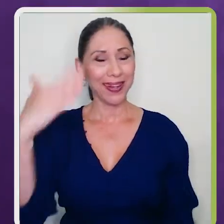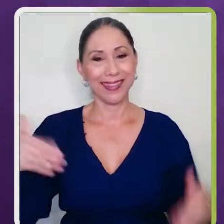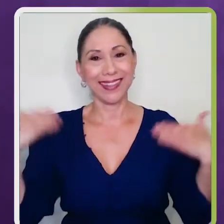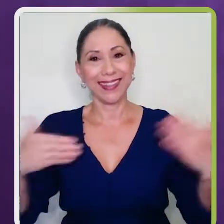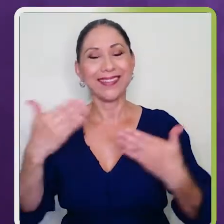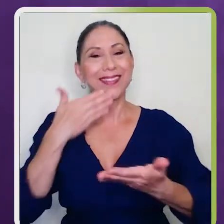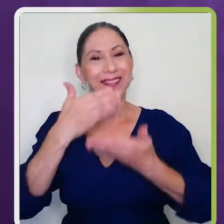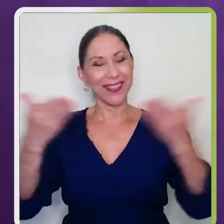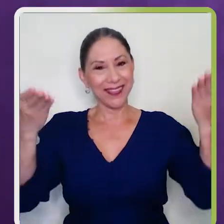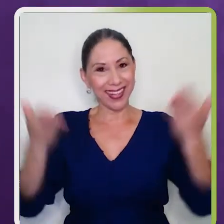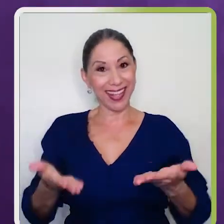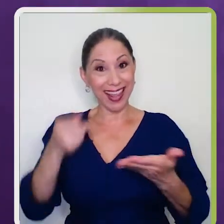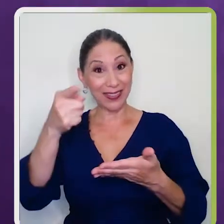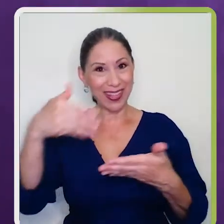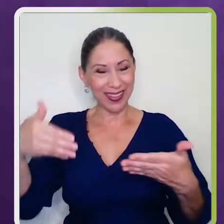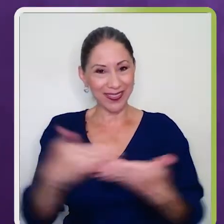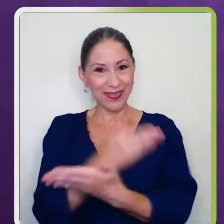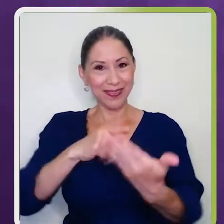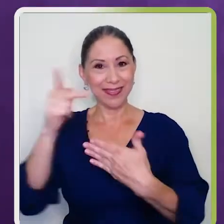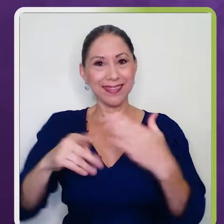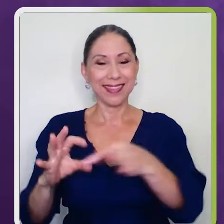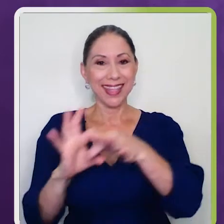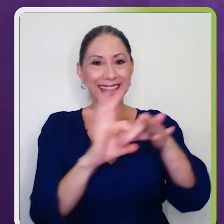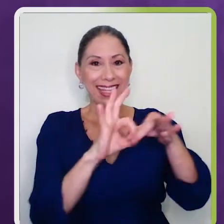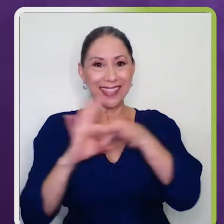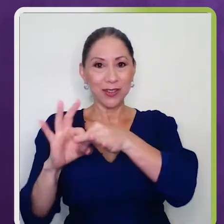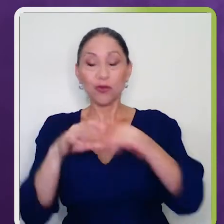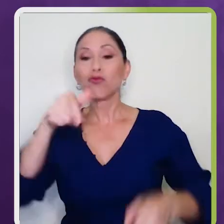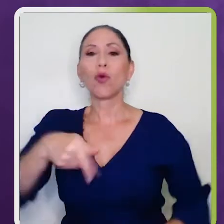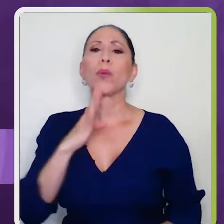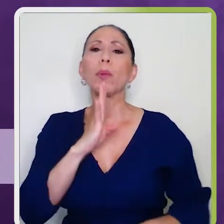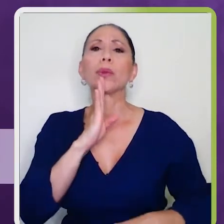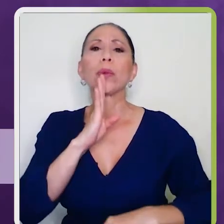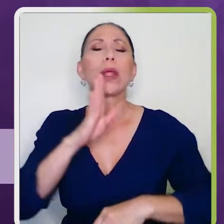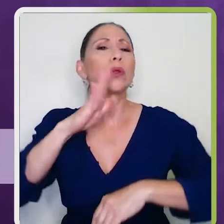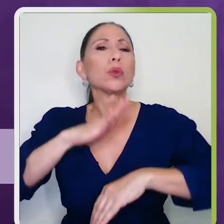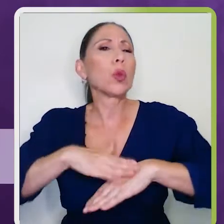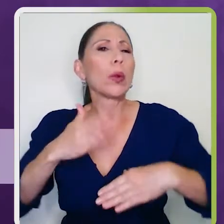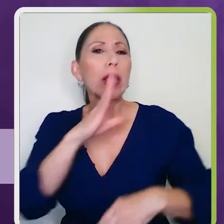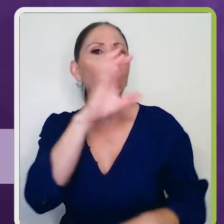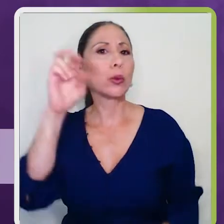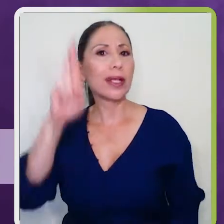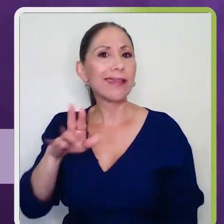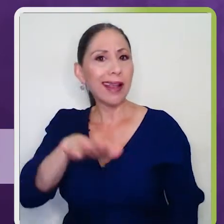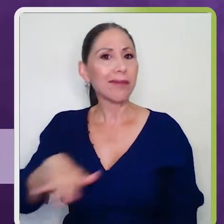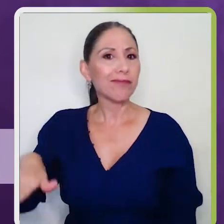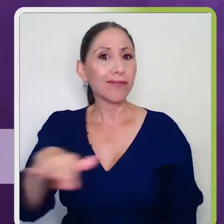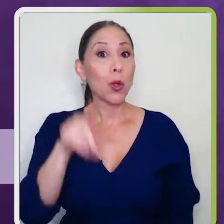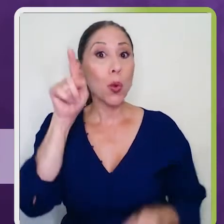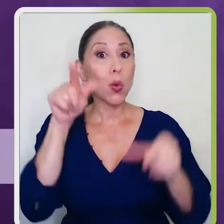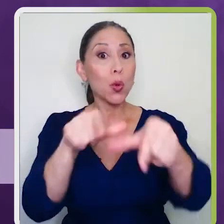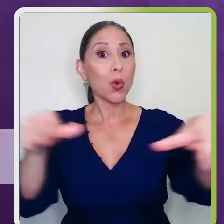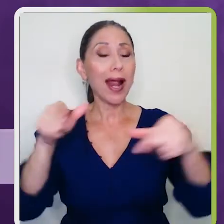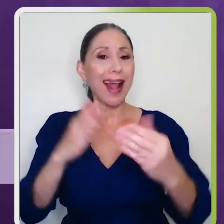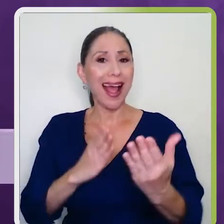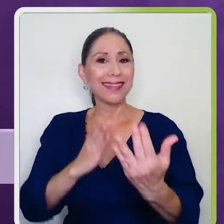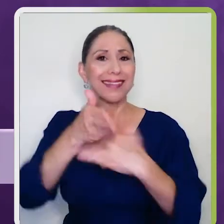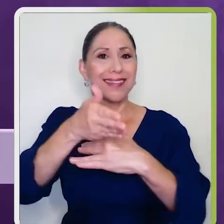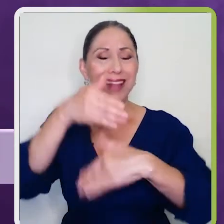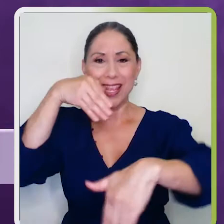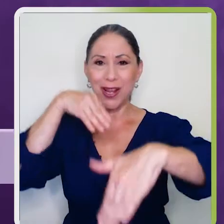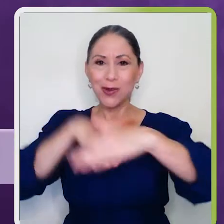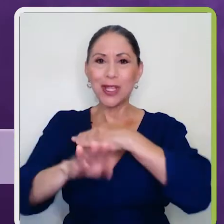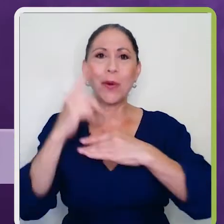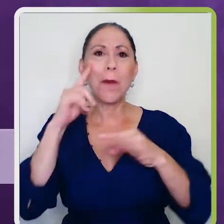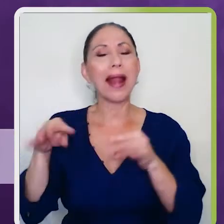Hola, qué gusto darle la bienvenida a una nueva edición de Nexos. Hoy vamos a estar conversando sobre Costa Rica como un destino accesible e inclusivo